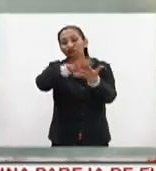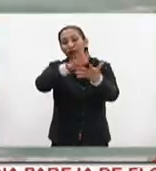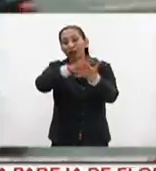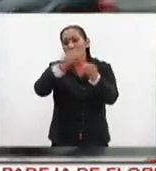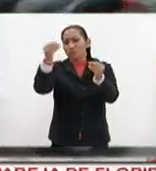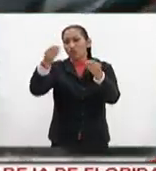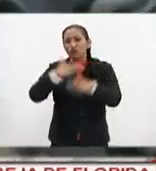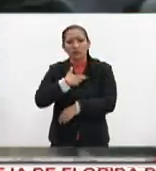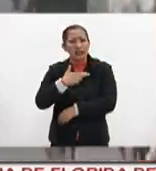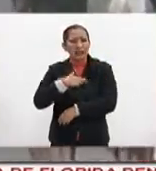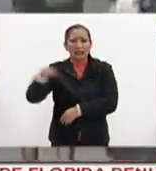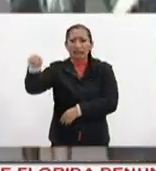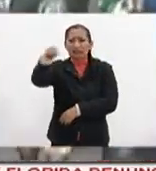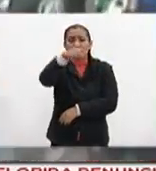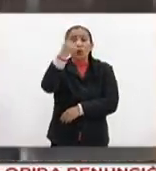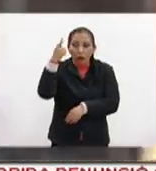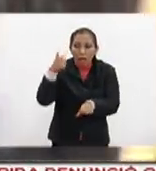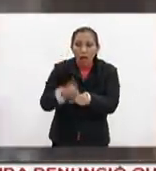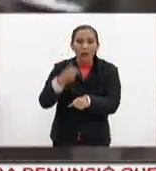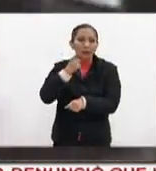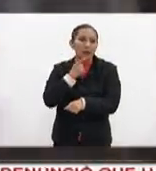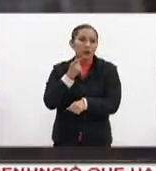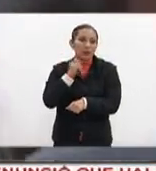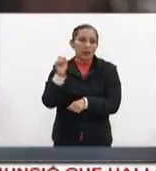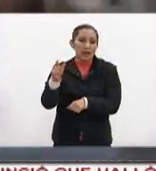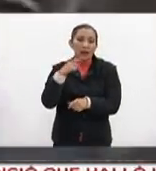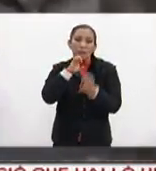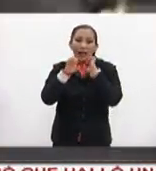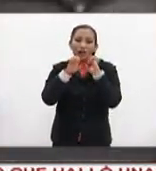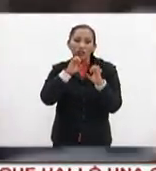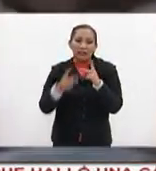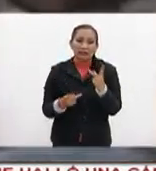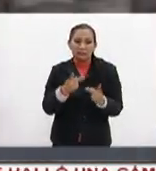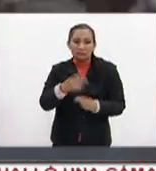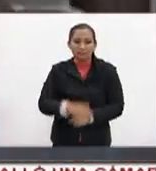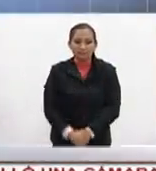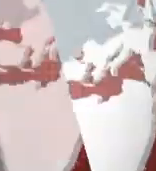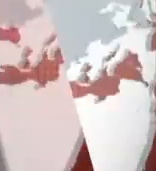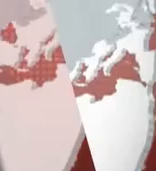y decenas de heridos, entre ellos diputados y periodistas.